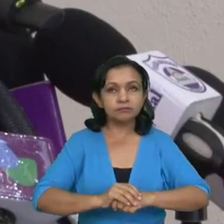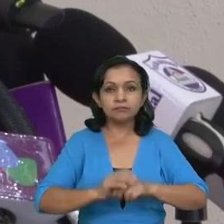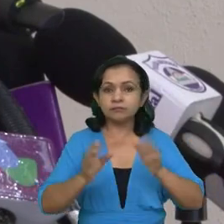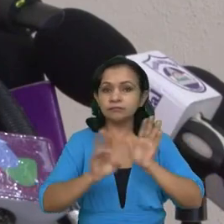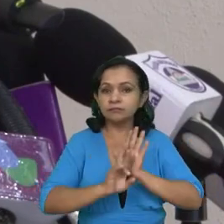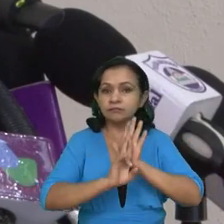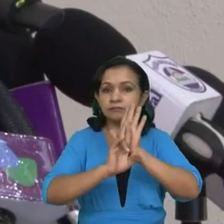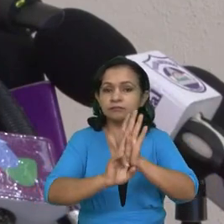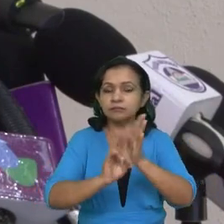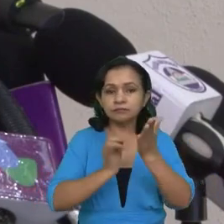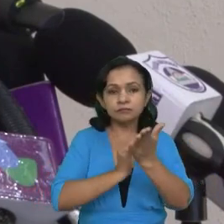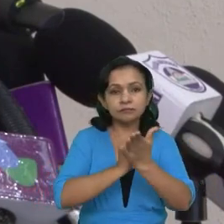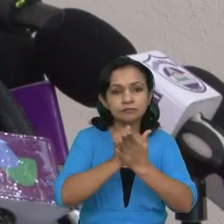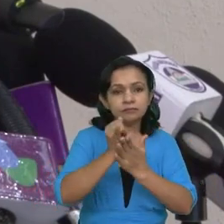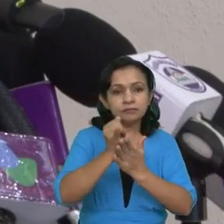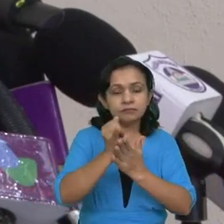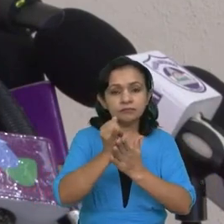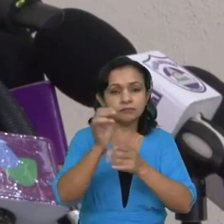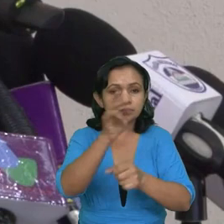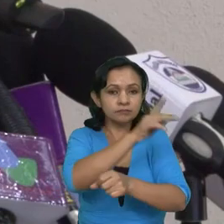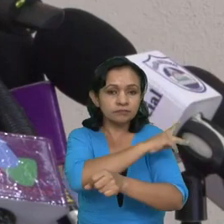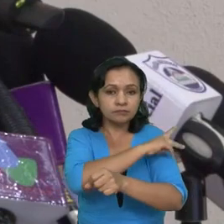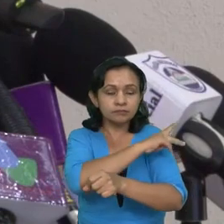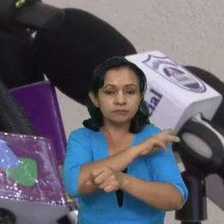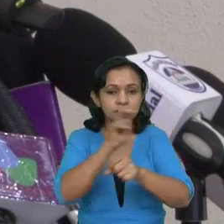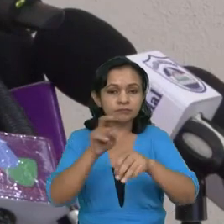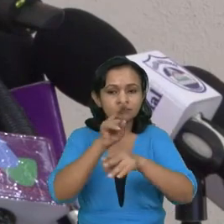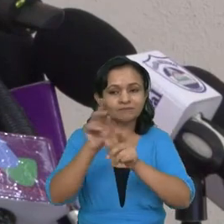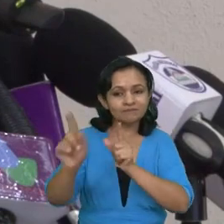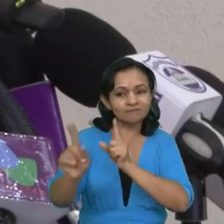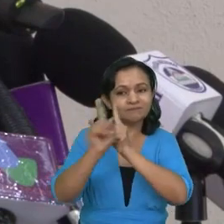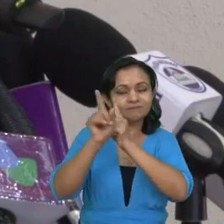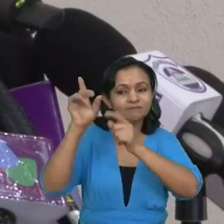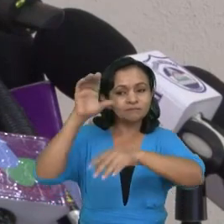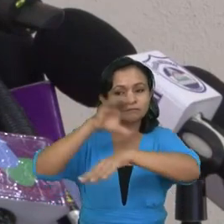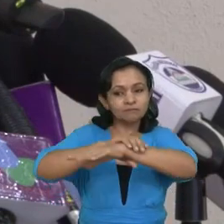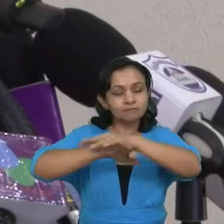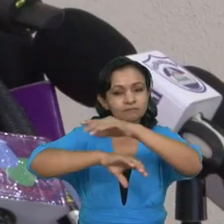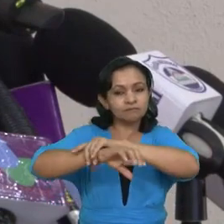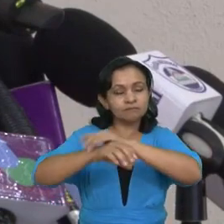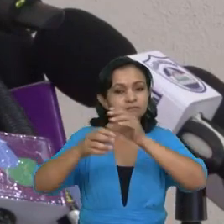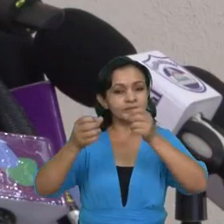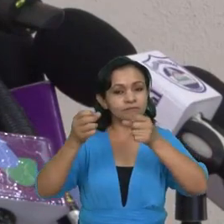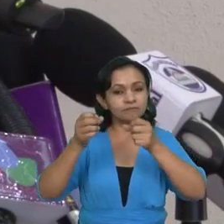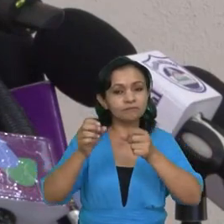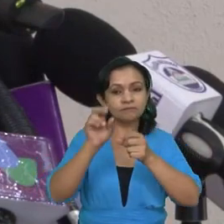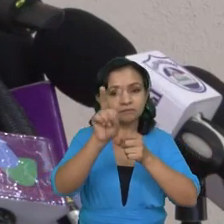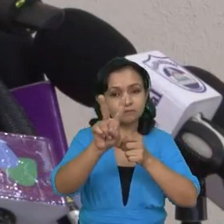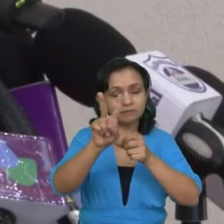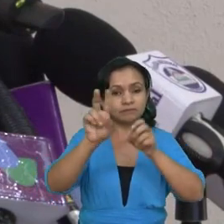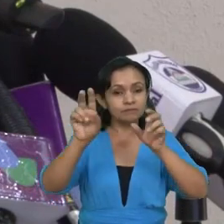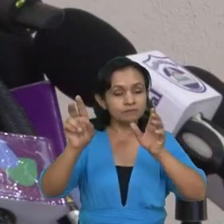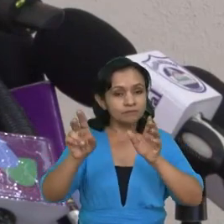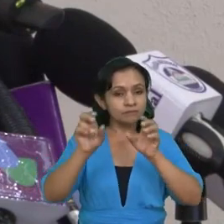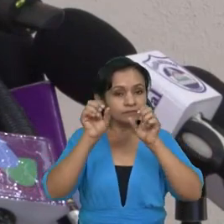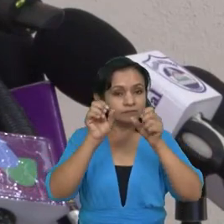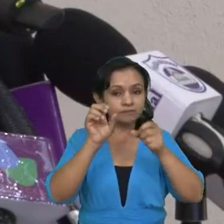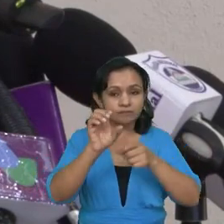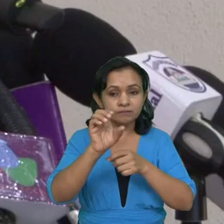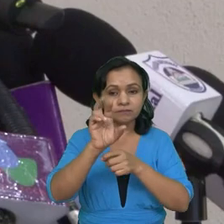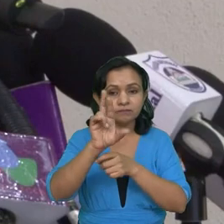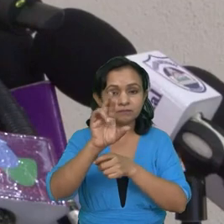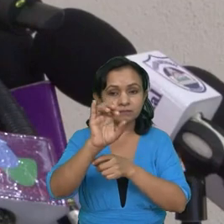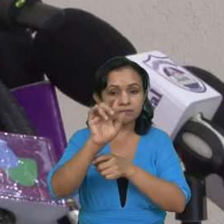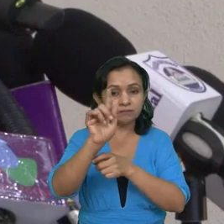resultado de las investigaciones la policía nacional identificó y capturó en la vida pública a los delincuentes christopher